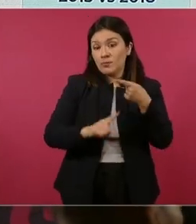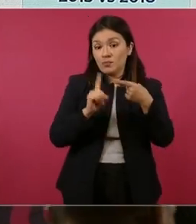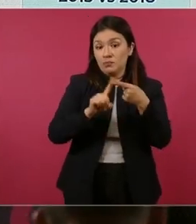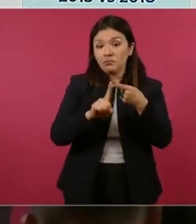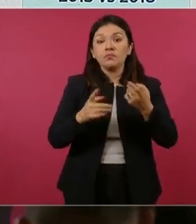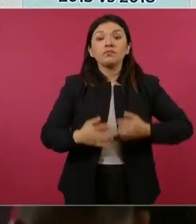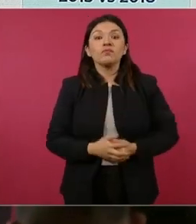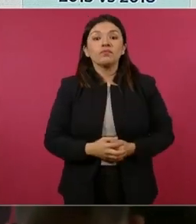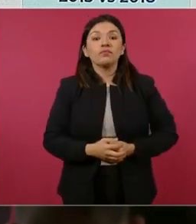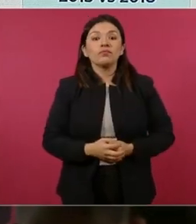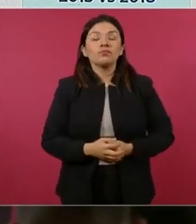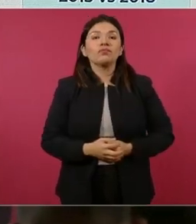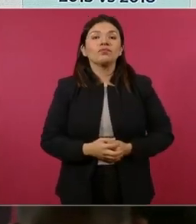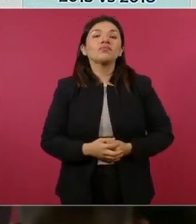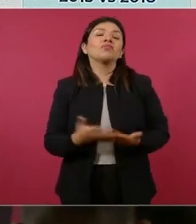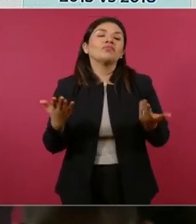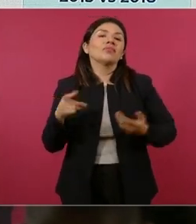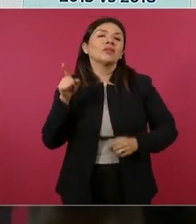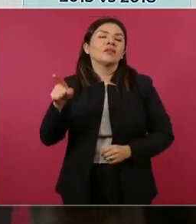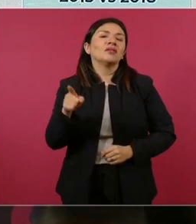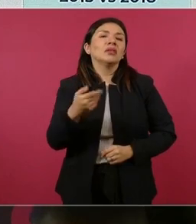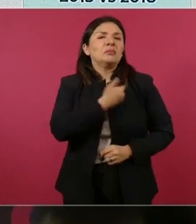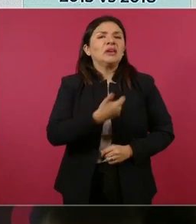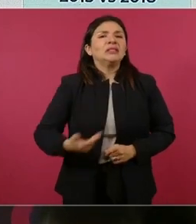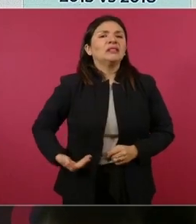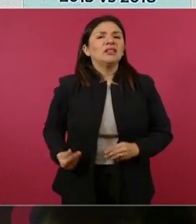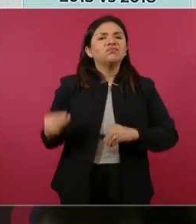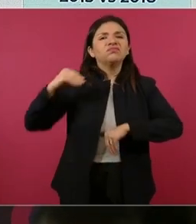como se robaron la presidencia